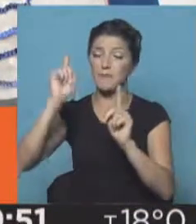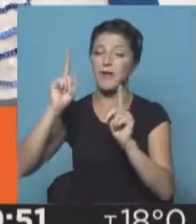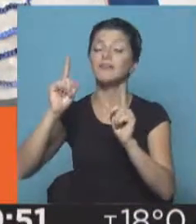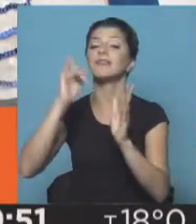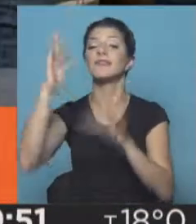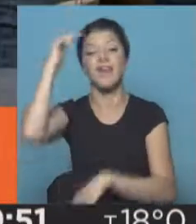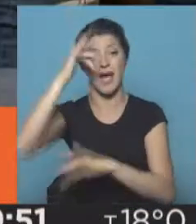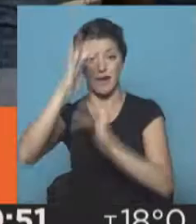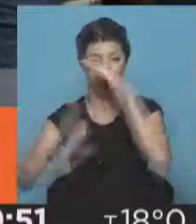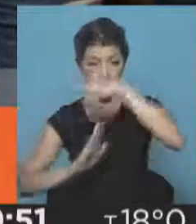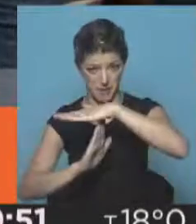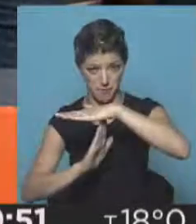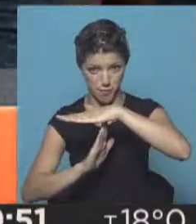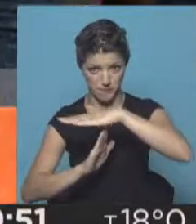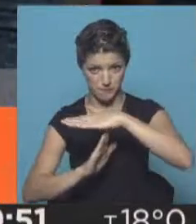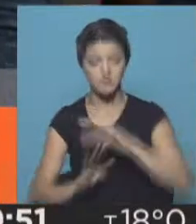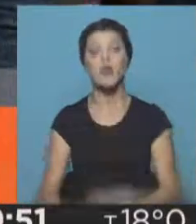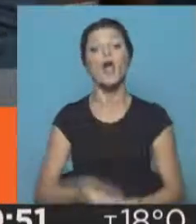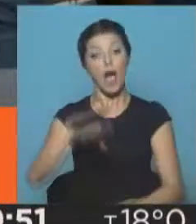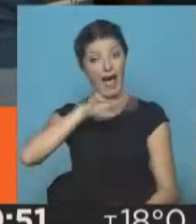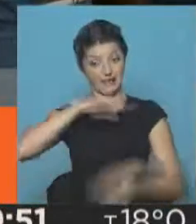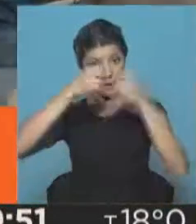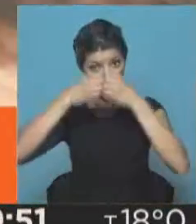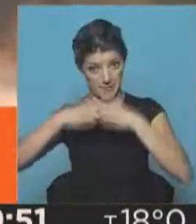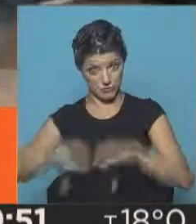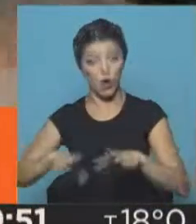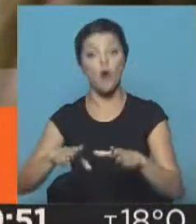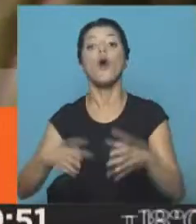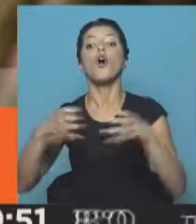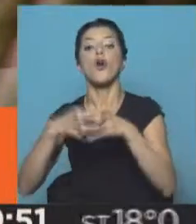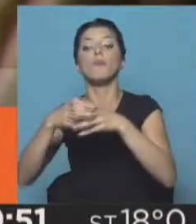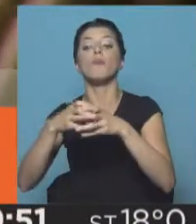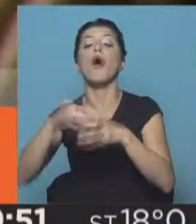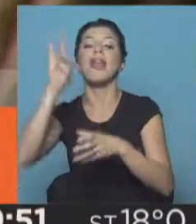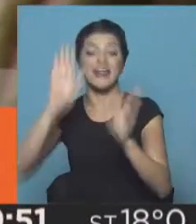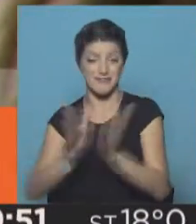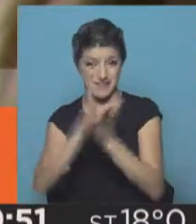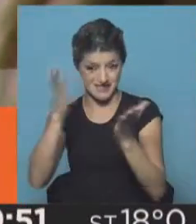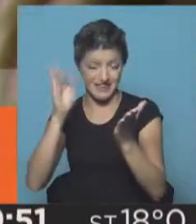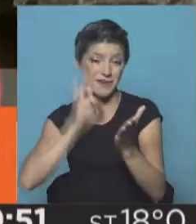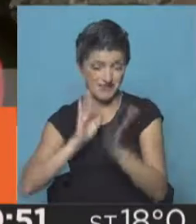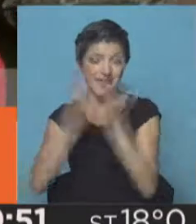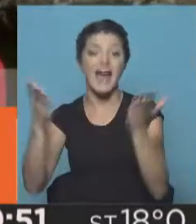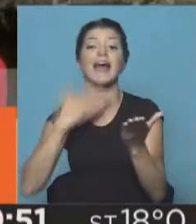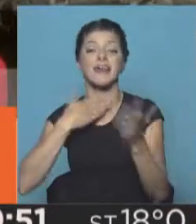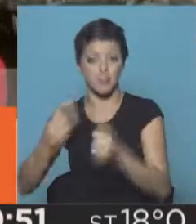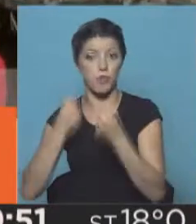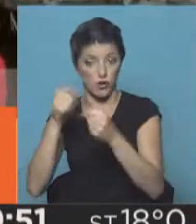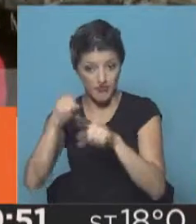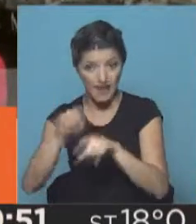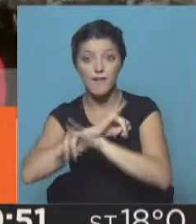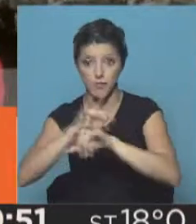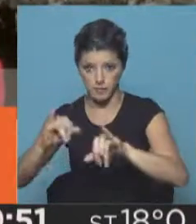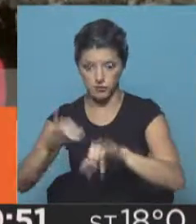mandó representante. Y cuando empezaba el acto con La Garganta Poderosa como canal de difusión, llegó la noticia. La